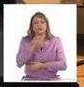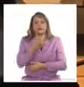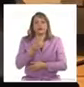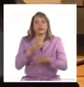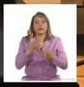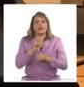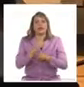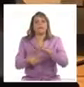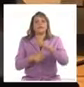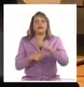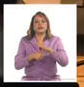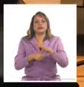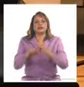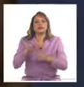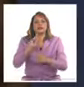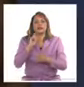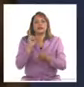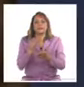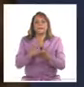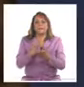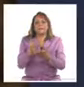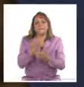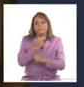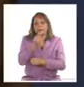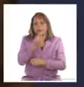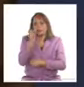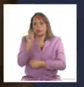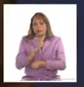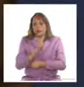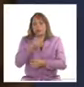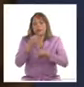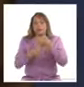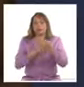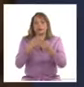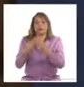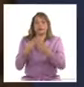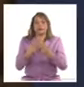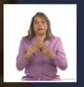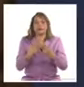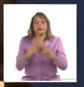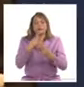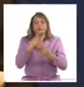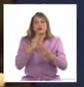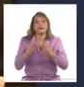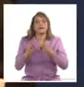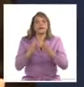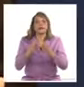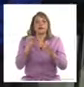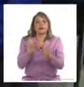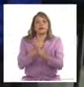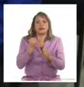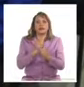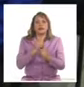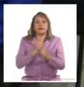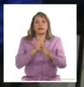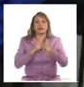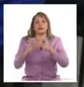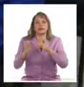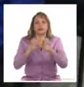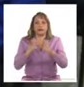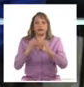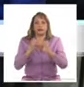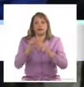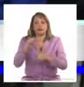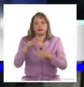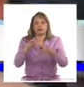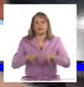presidente de la Unión de Periodistas de Cuba, Ricardo Ronquillo Bello, informó que el evento sesionará como parte de la ofensiva en el plano comunicacional y digital que vive nuestro